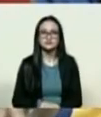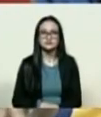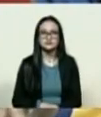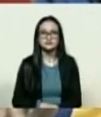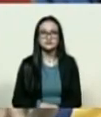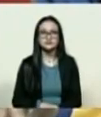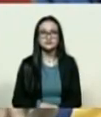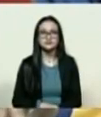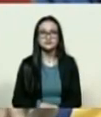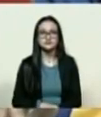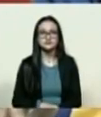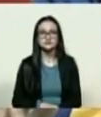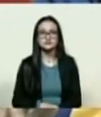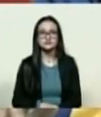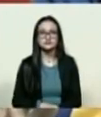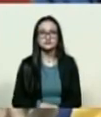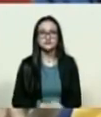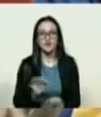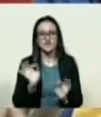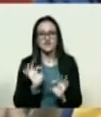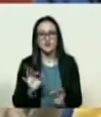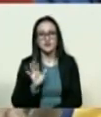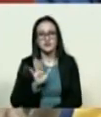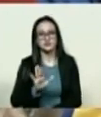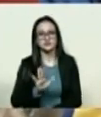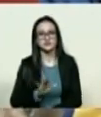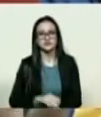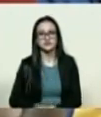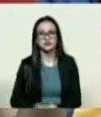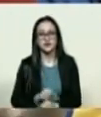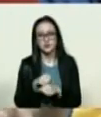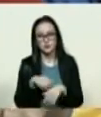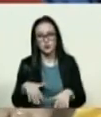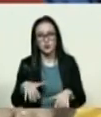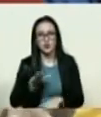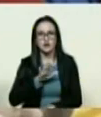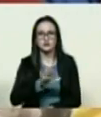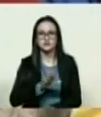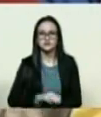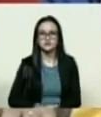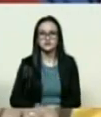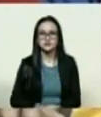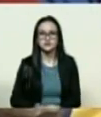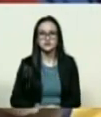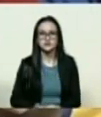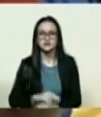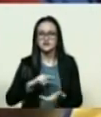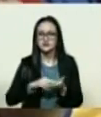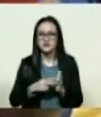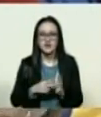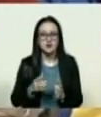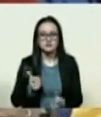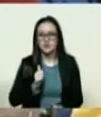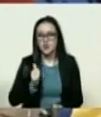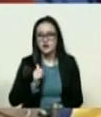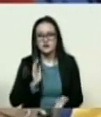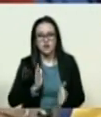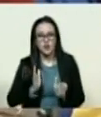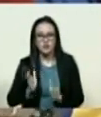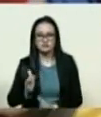prácticamente. Es una modernización de nuestra estructura, pero además nos permite organizarnos para cualquier